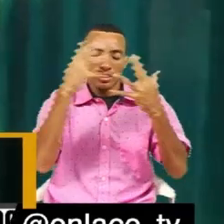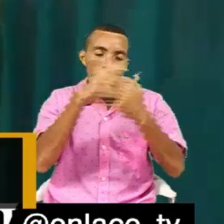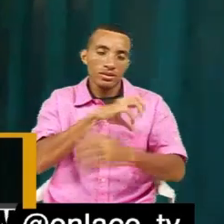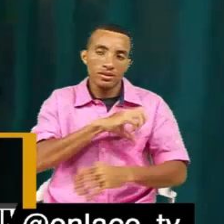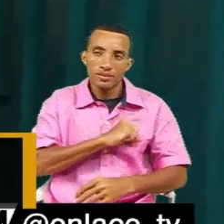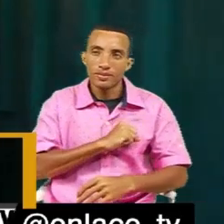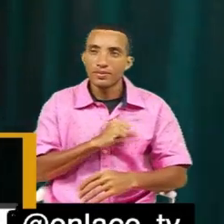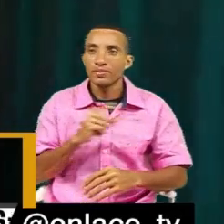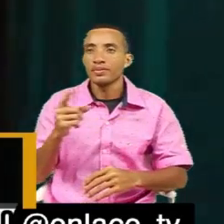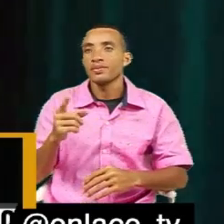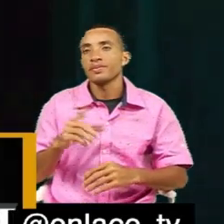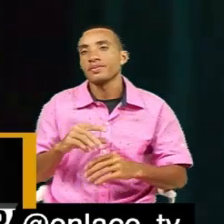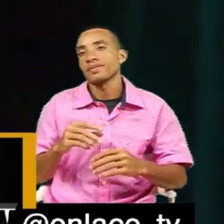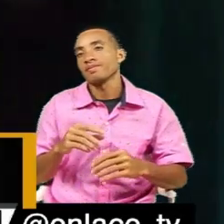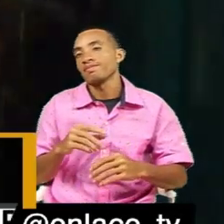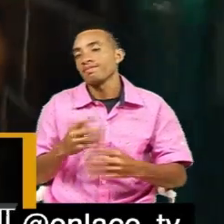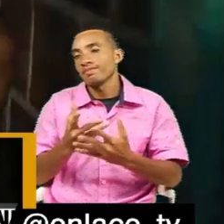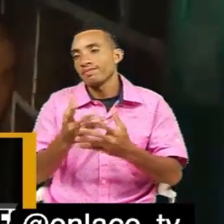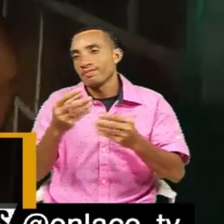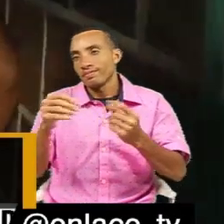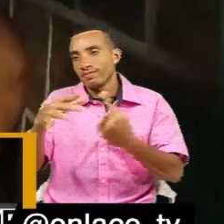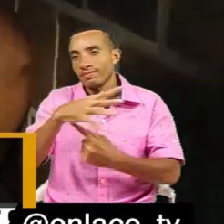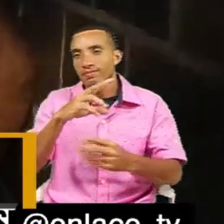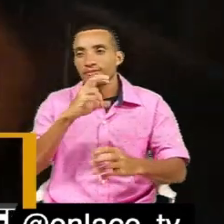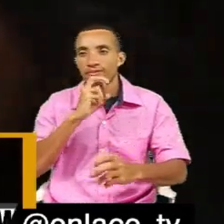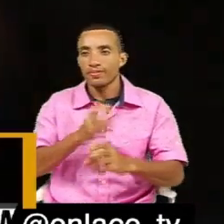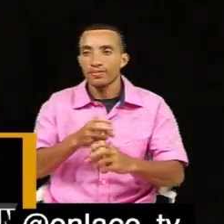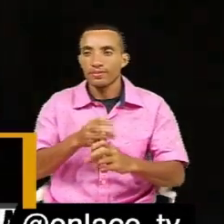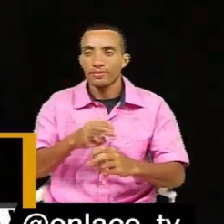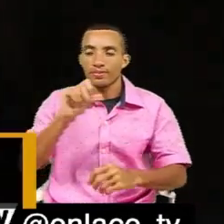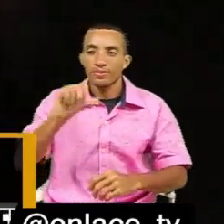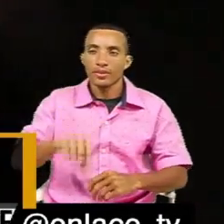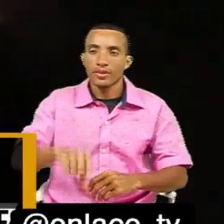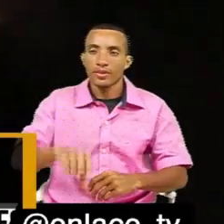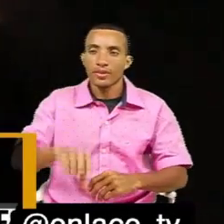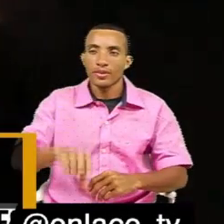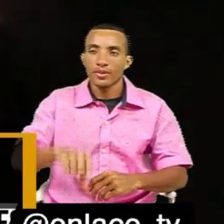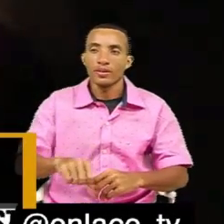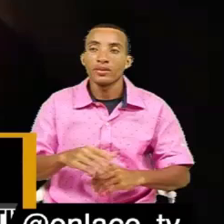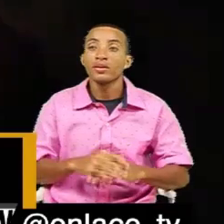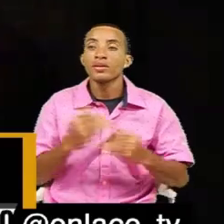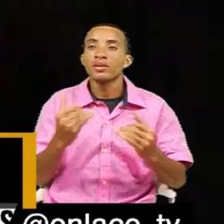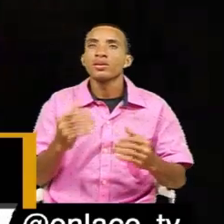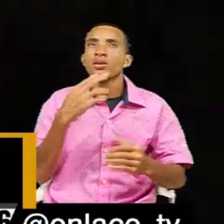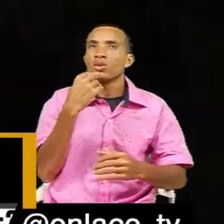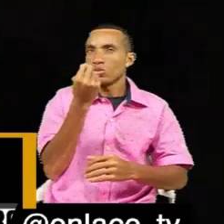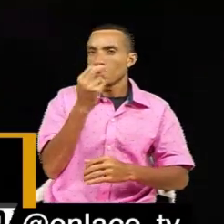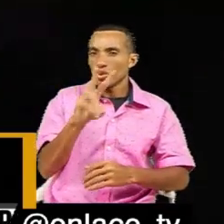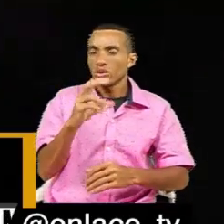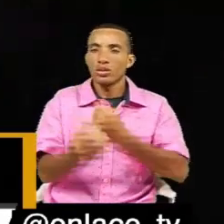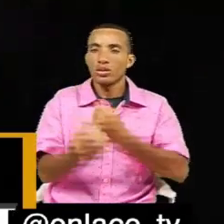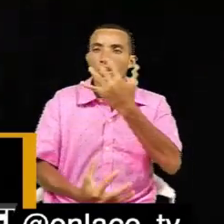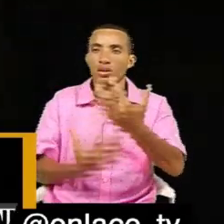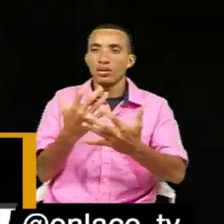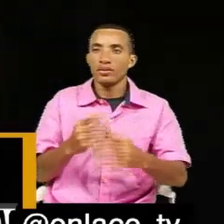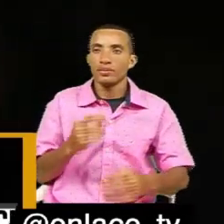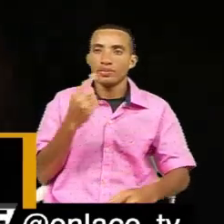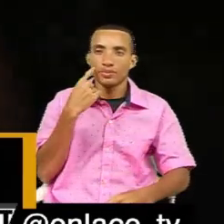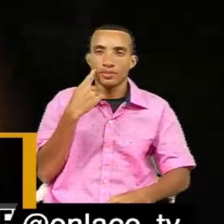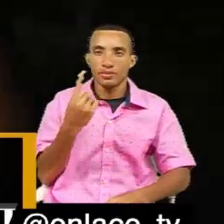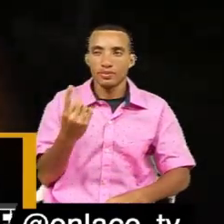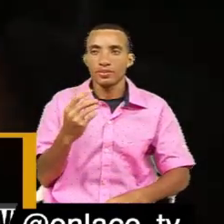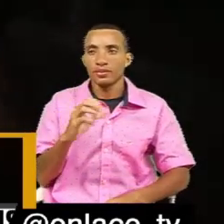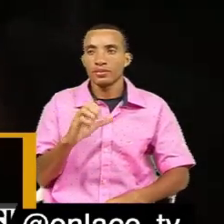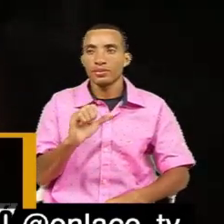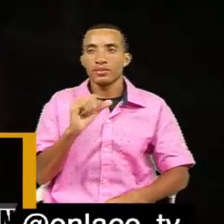pasan por un mal momento debido a esta situación que se registró en horas del mediodía. Se encuentra a mi lado Adiela